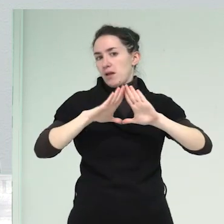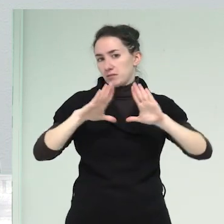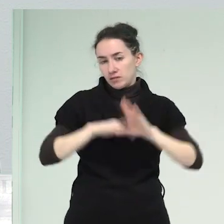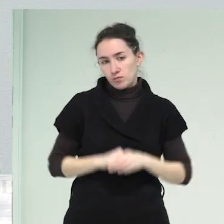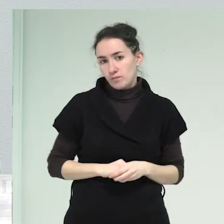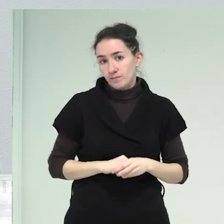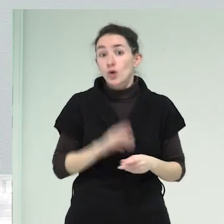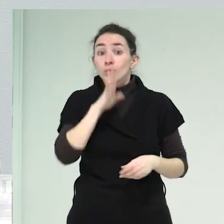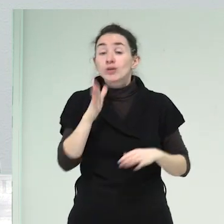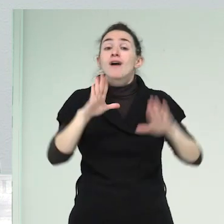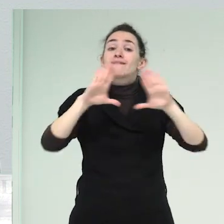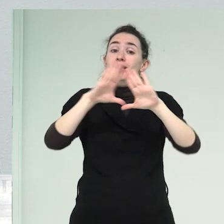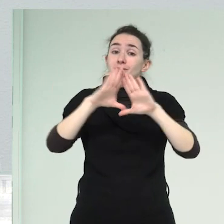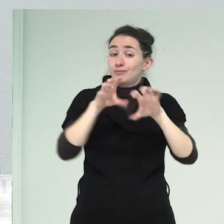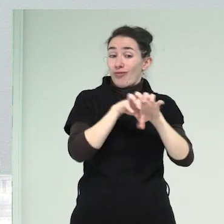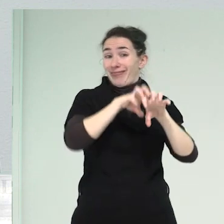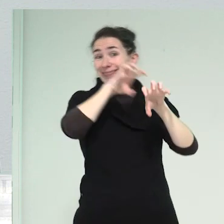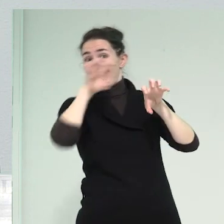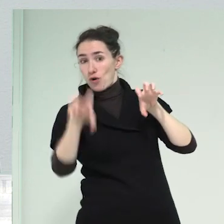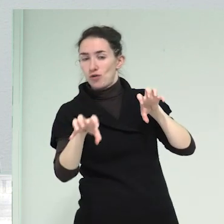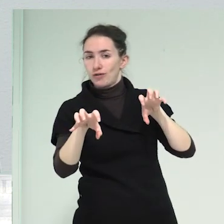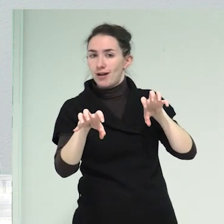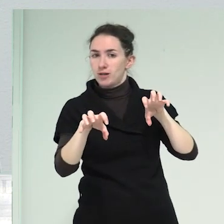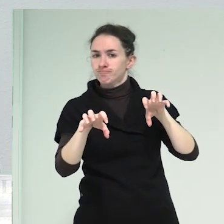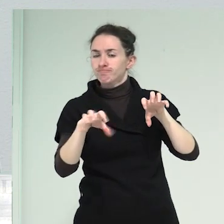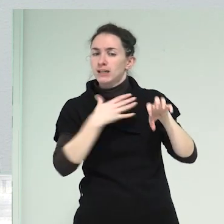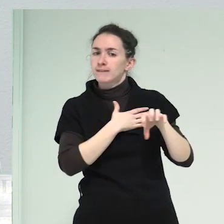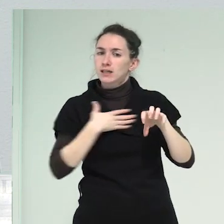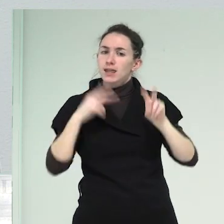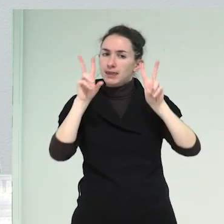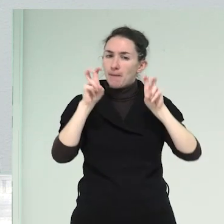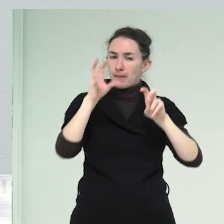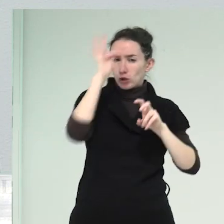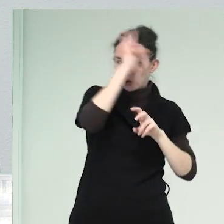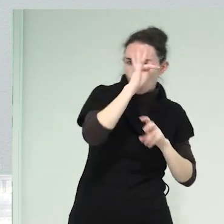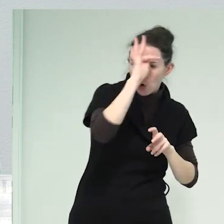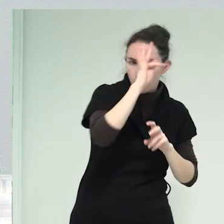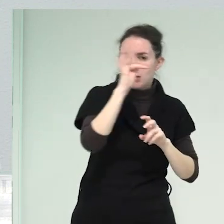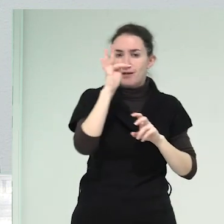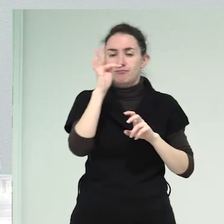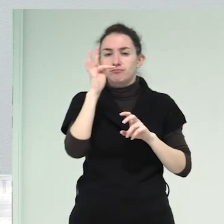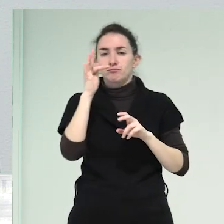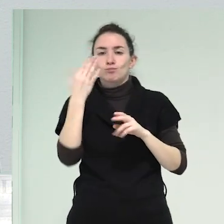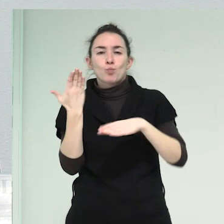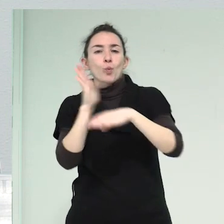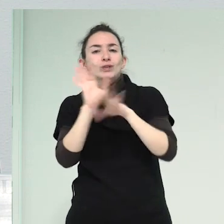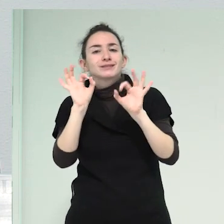Por eso es que los feminismos decoloniales revisan e interpelan la teoría y la propuesta política del feminismo